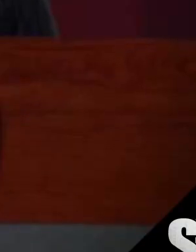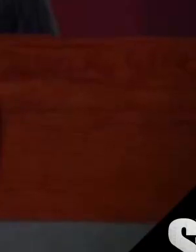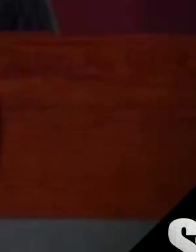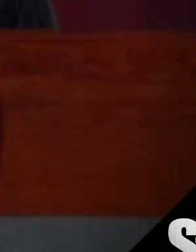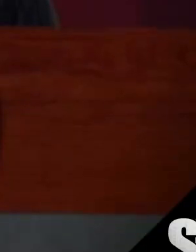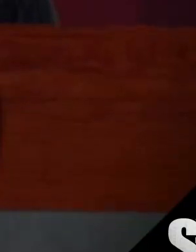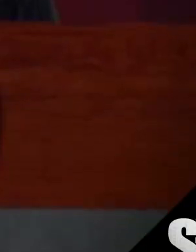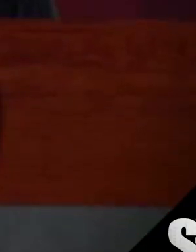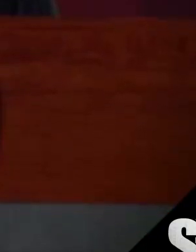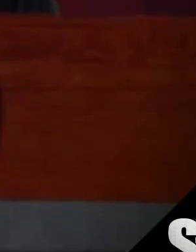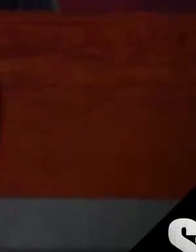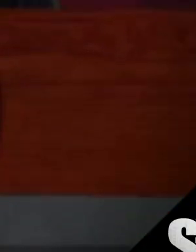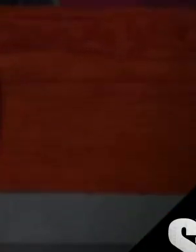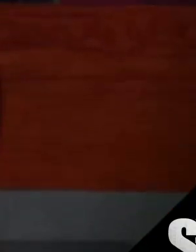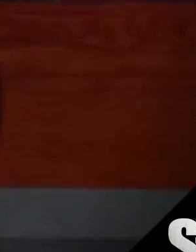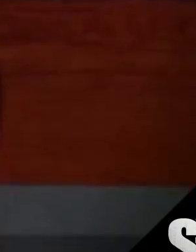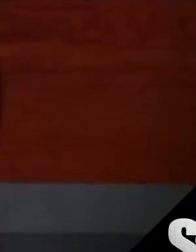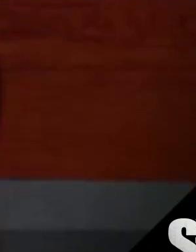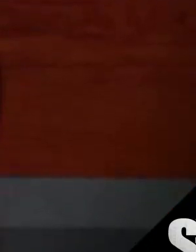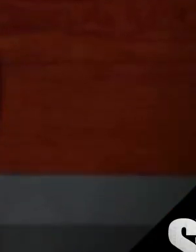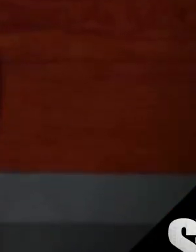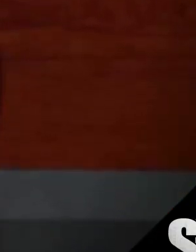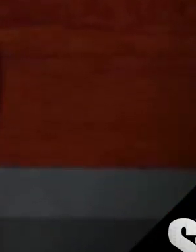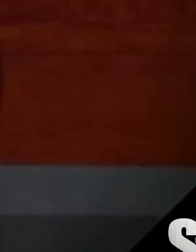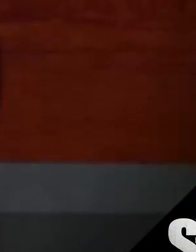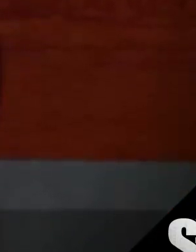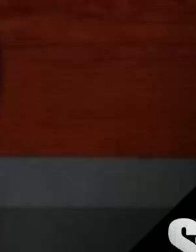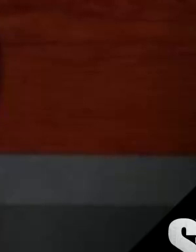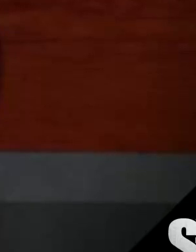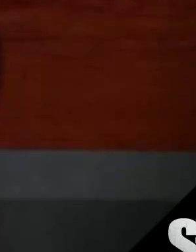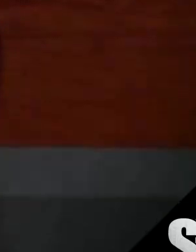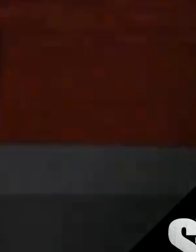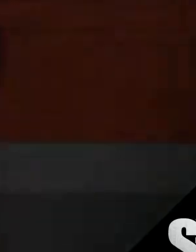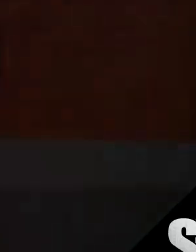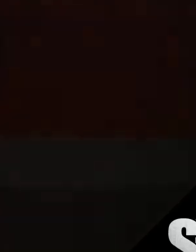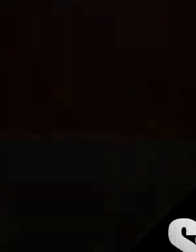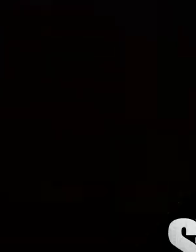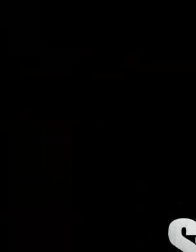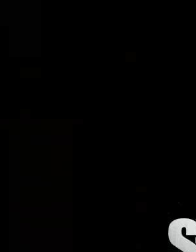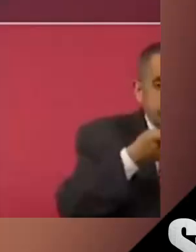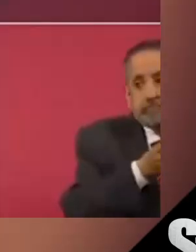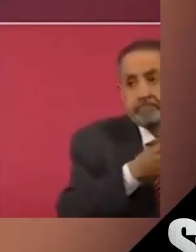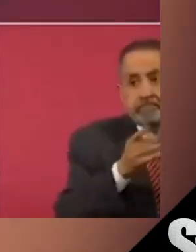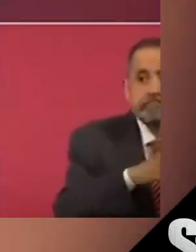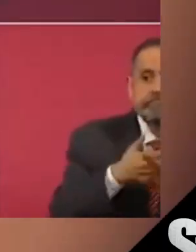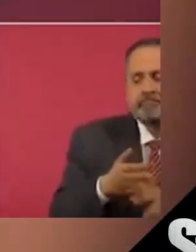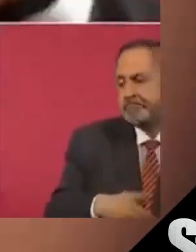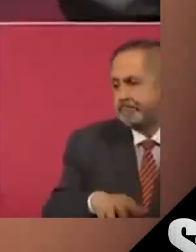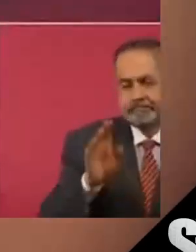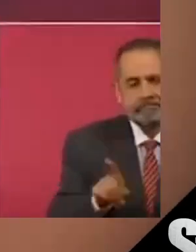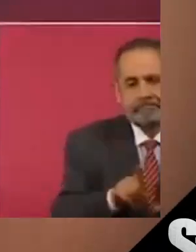ex embajadora de ser conservadora y estar en el bloque de la oposición.